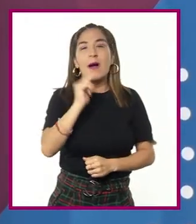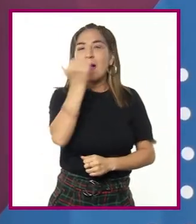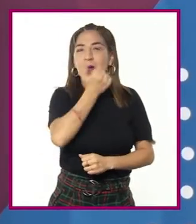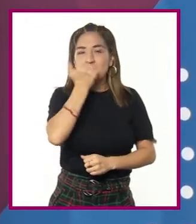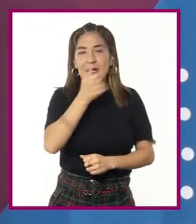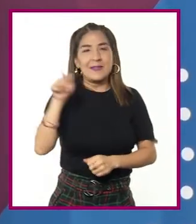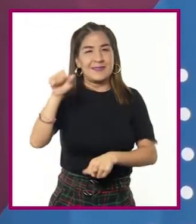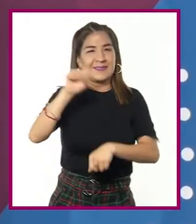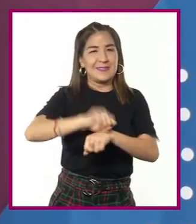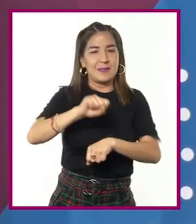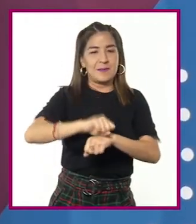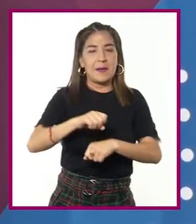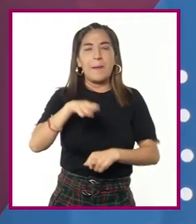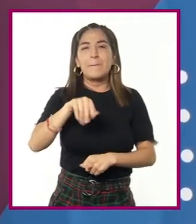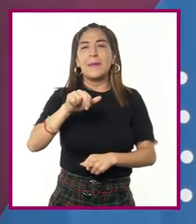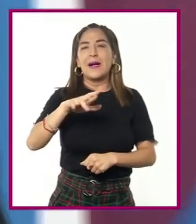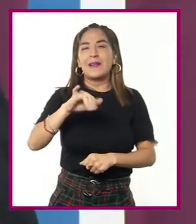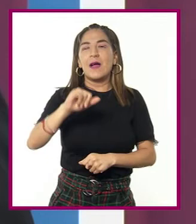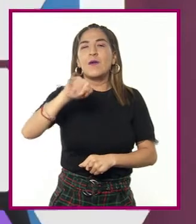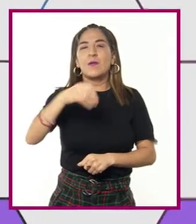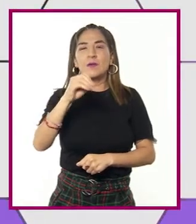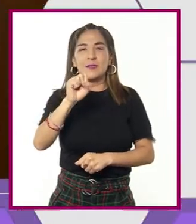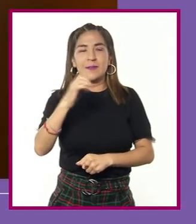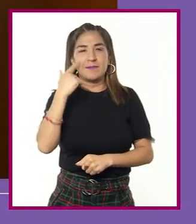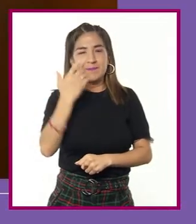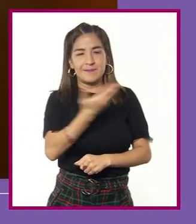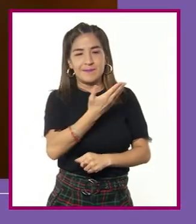de secundaria María José.